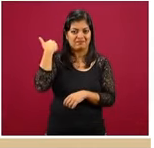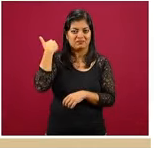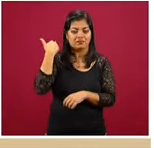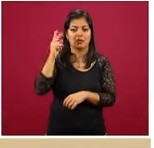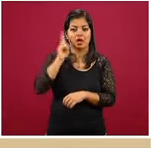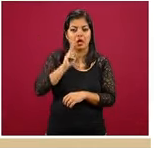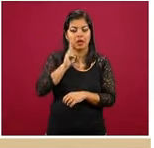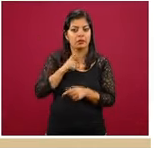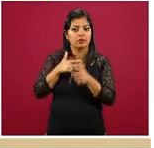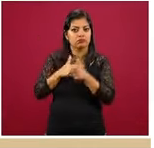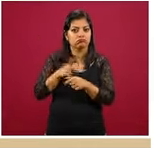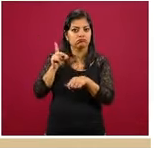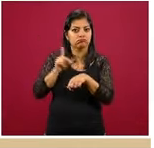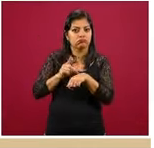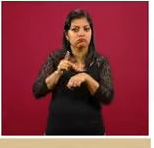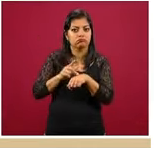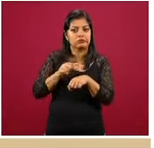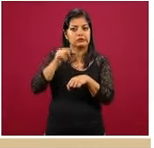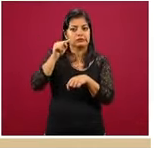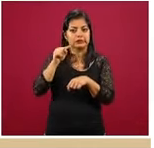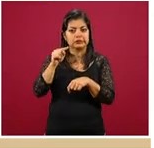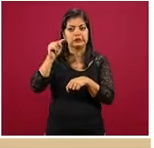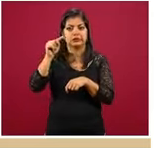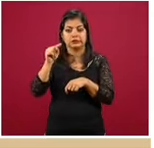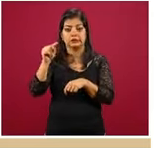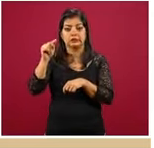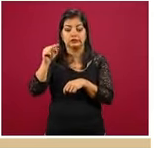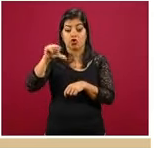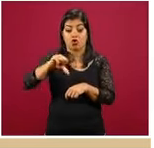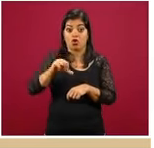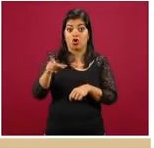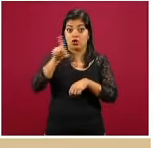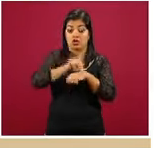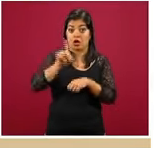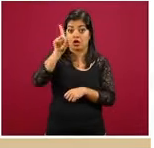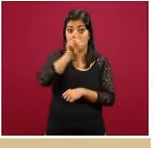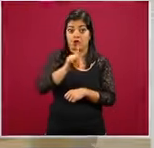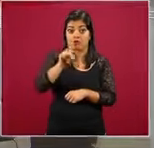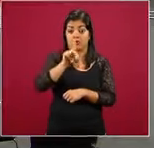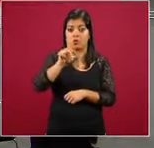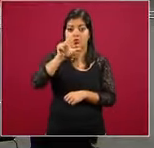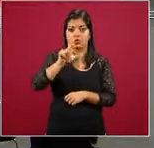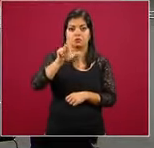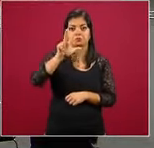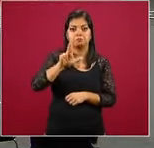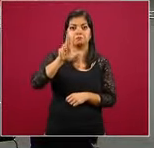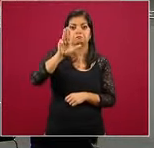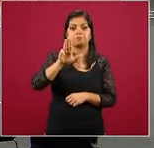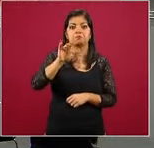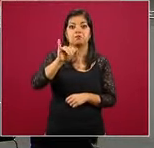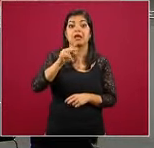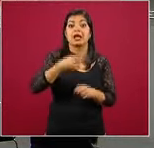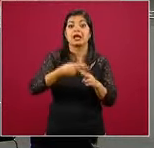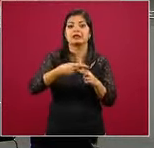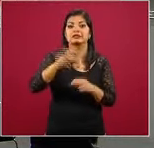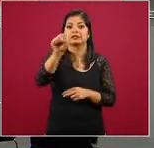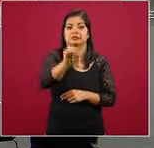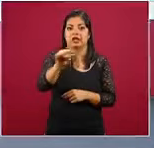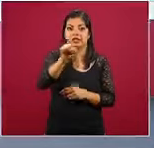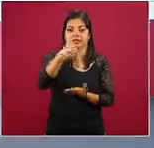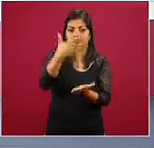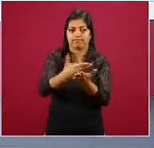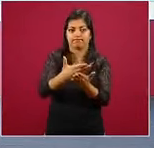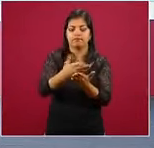esta curva, estuvo esta curva variando, entonces empezamos hoy día domingo y lunes, martes, miércoles, de aquí hasta que termine la semana vamos a